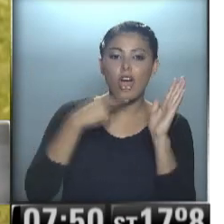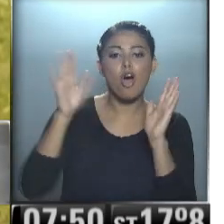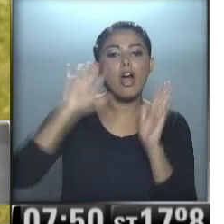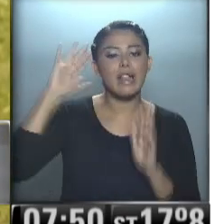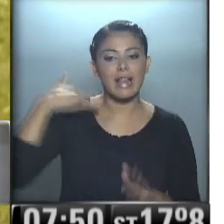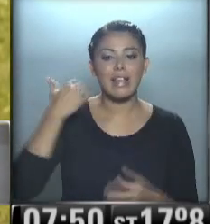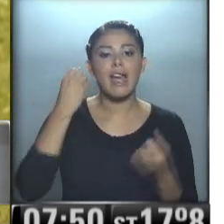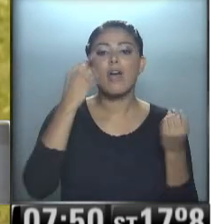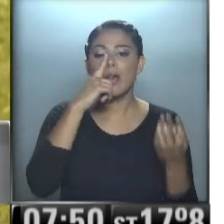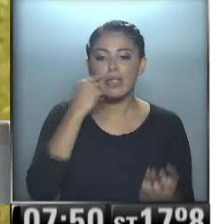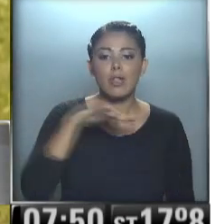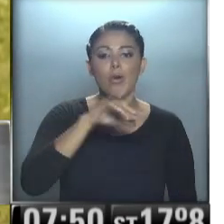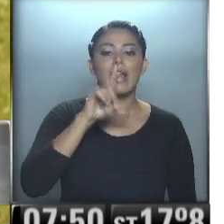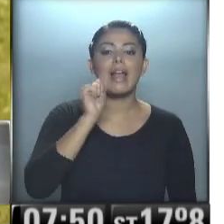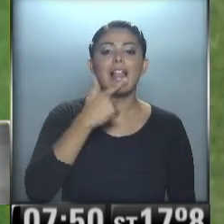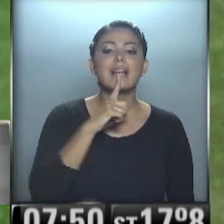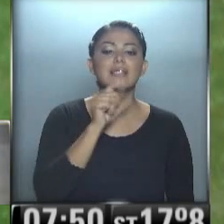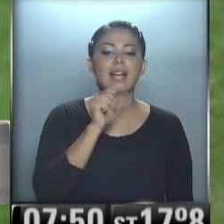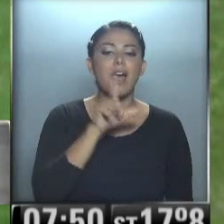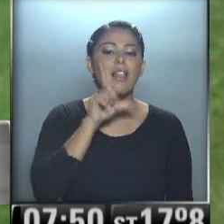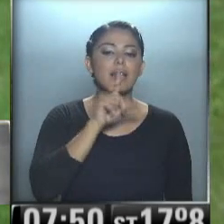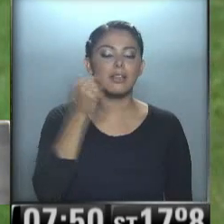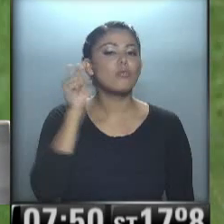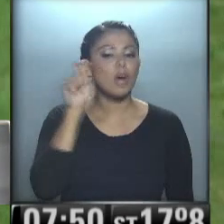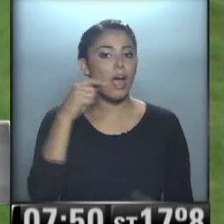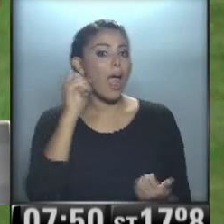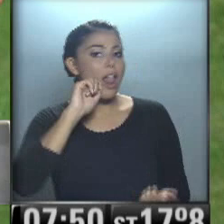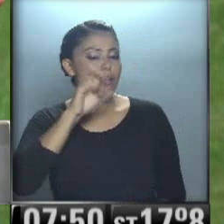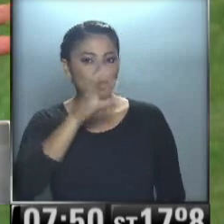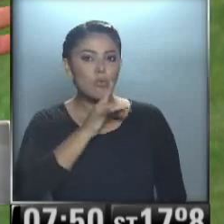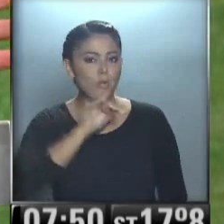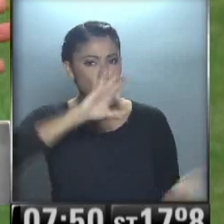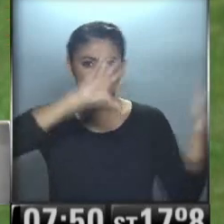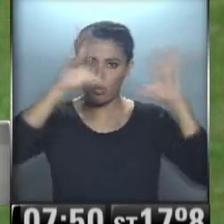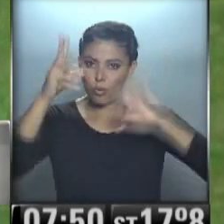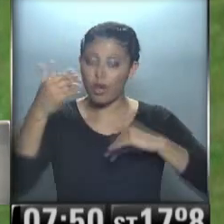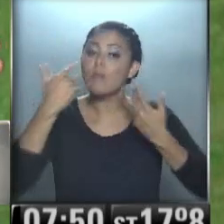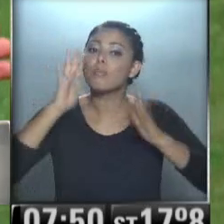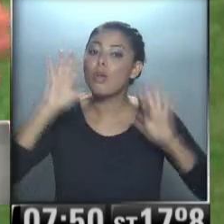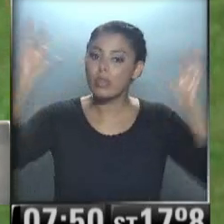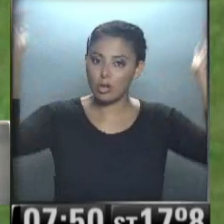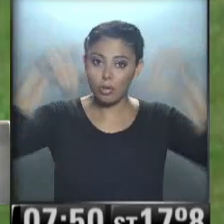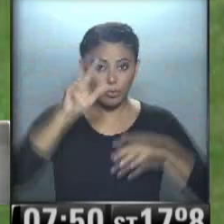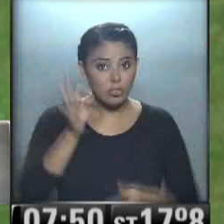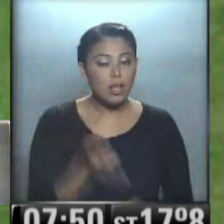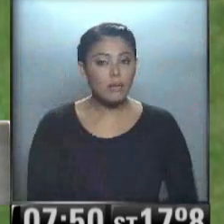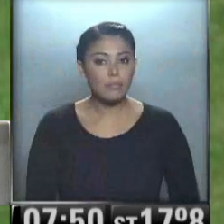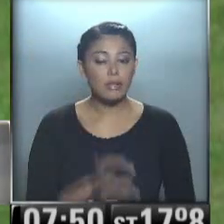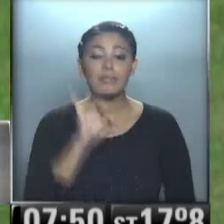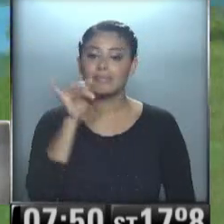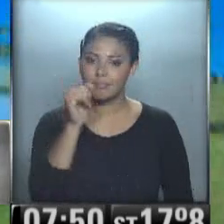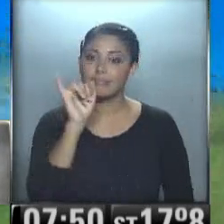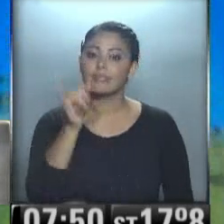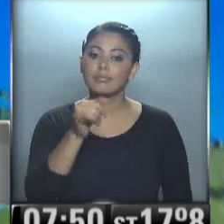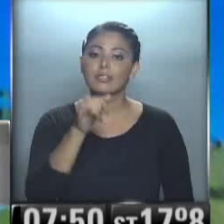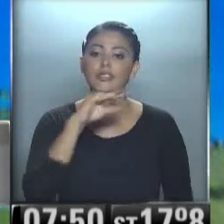las talitas. Un beso. ¡Qué lindo, Tucumán! ¡Qué nubladón que está hoy, eh! Puede llegar a llover, ¿vos sabés? Sí, sí,